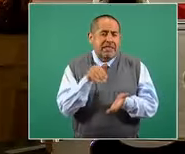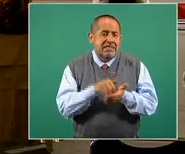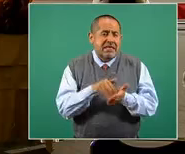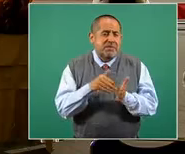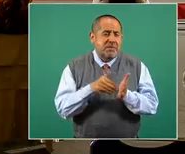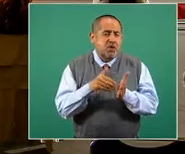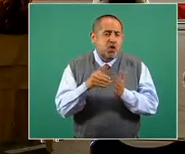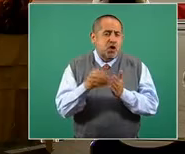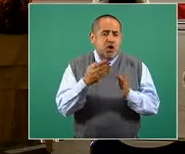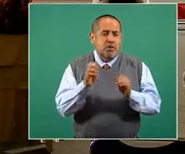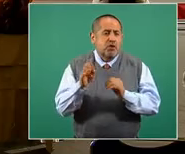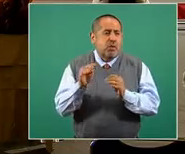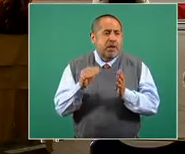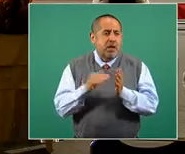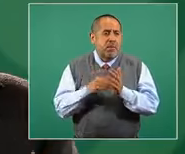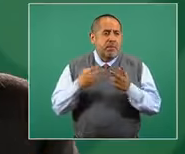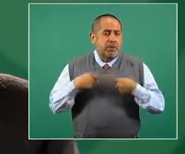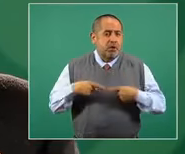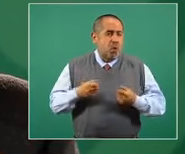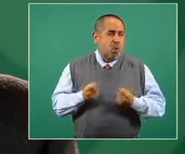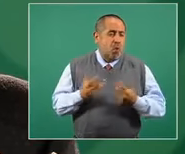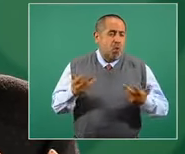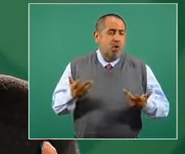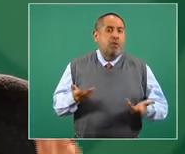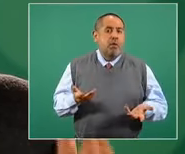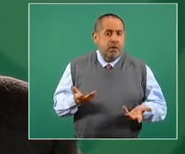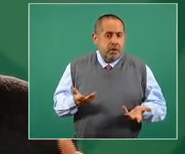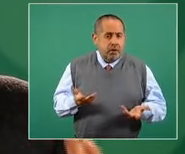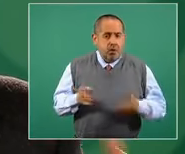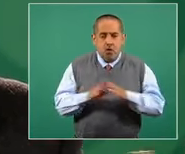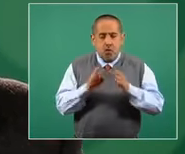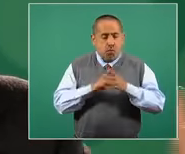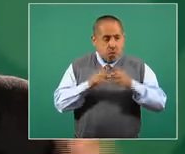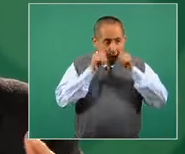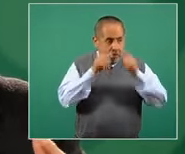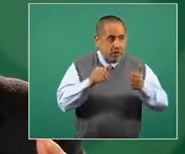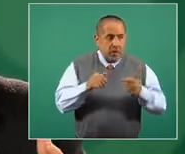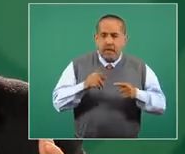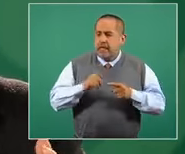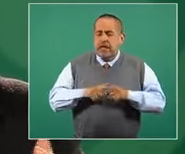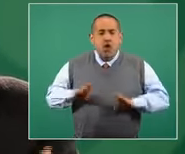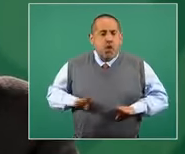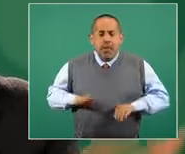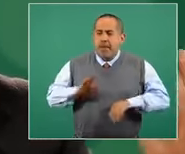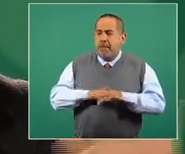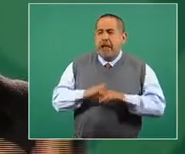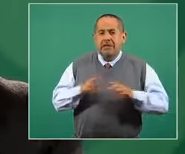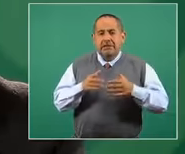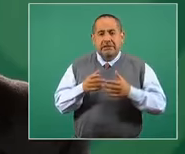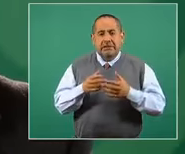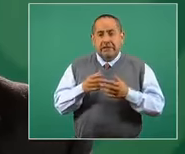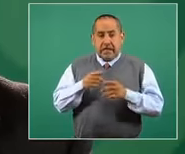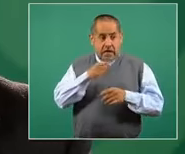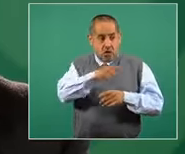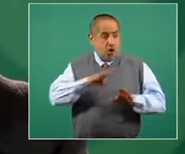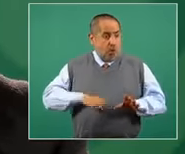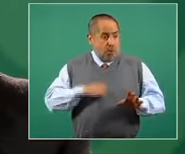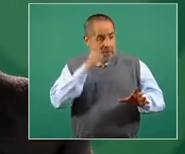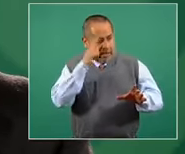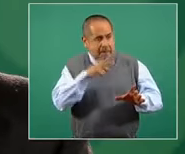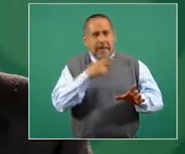126.999.000 personas y que la estrategia de vacunación atiende al bien colectivo para el bien de todas las